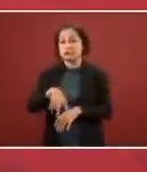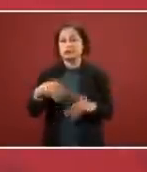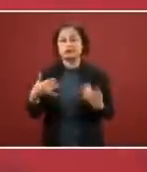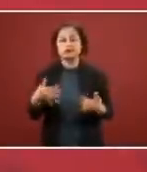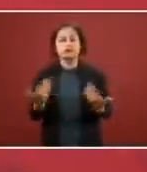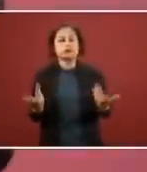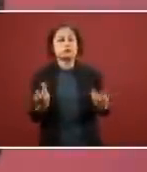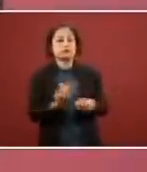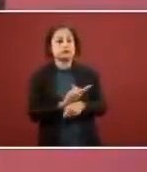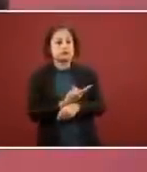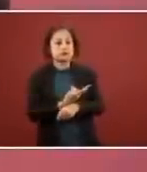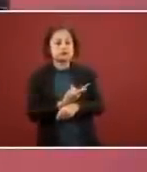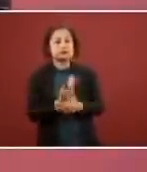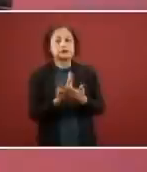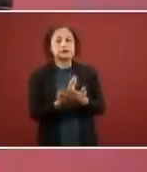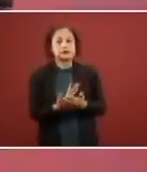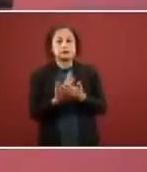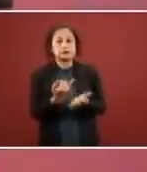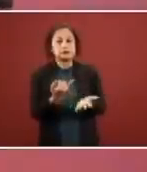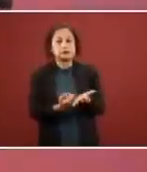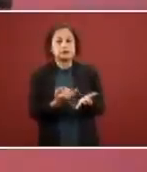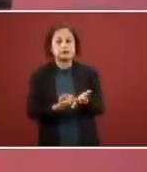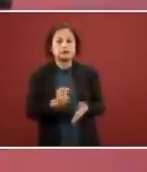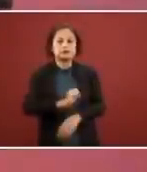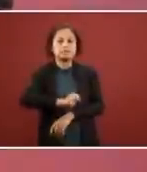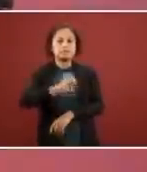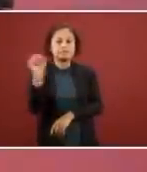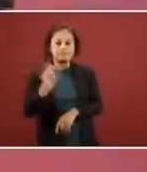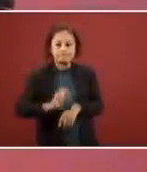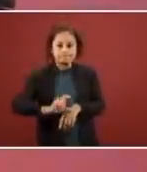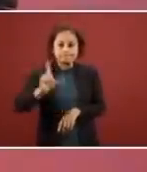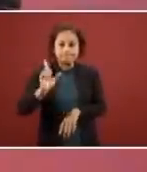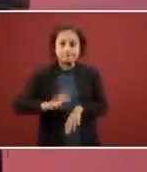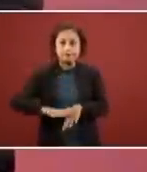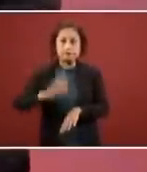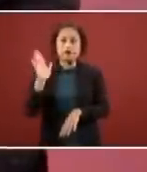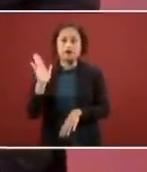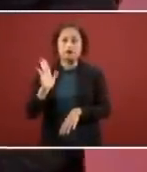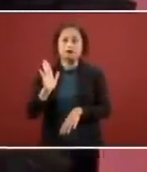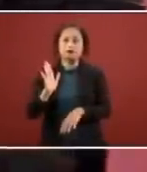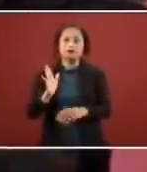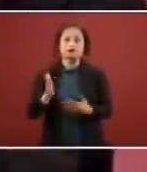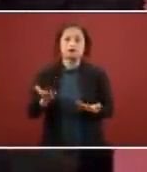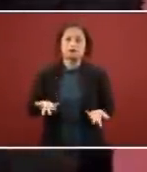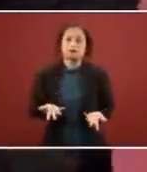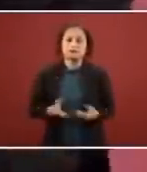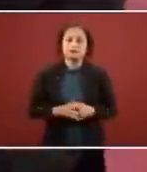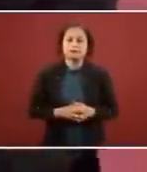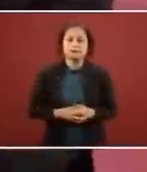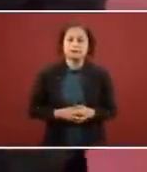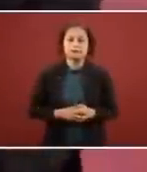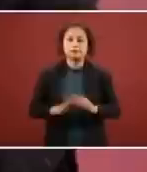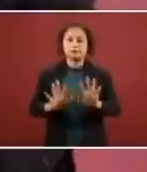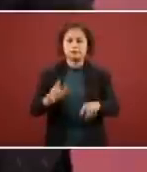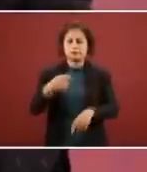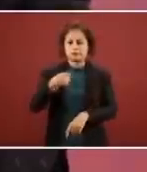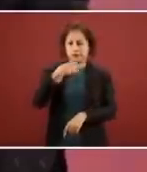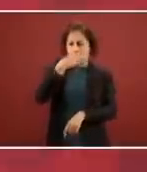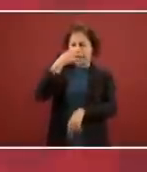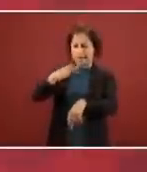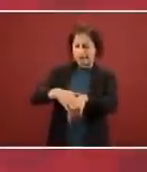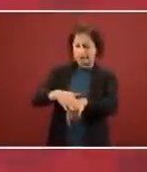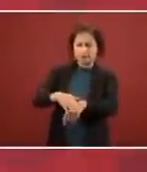los aumentos de impuestos ahí vienen los aumentos de impuestos no va a haber aumentos de